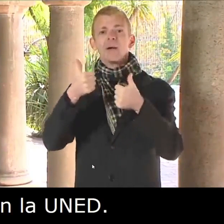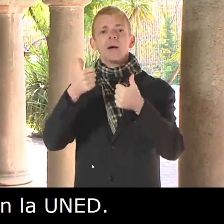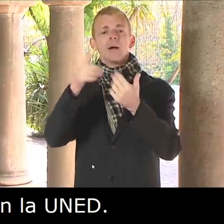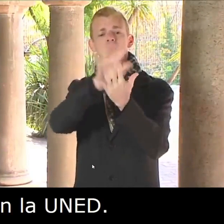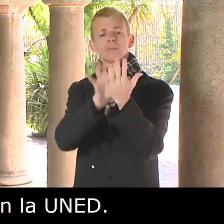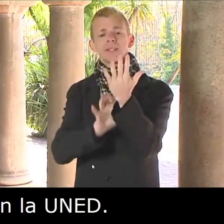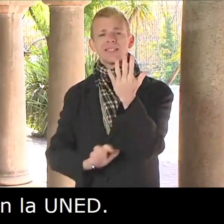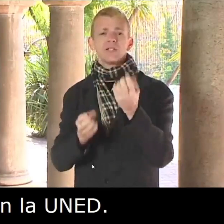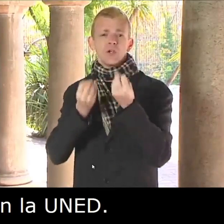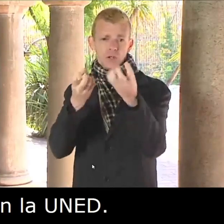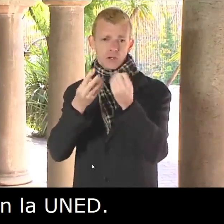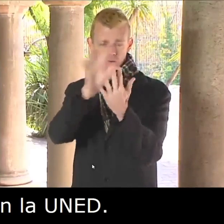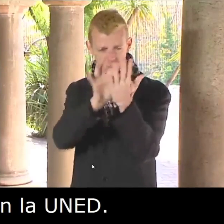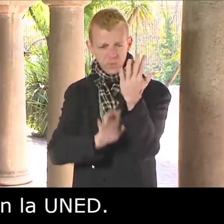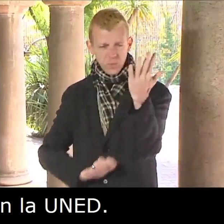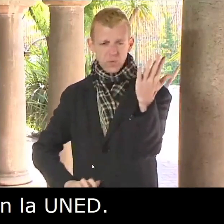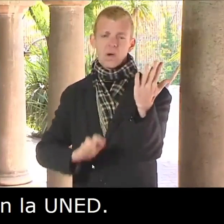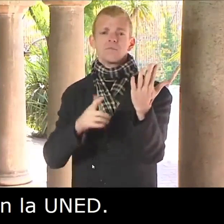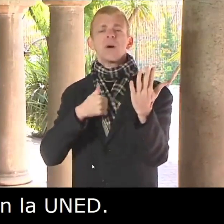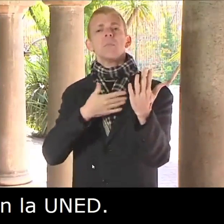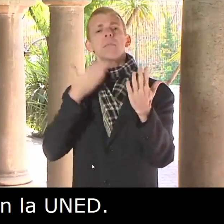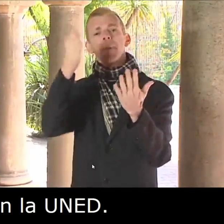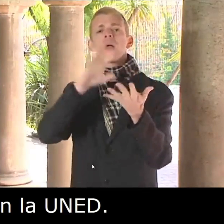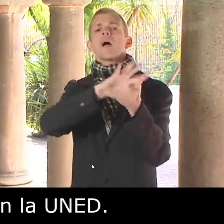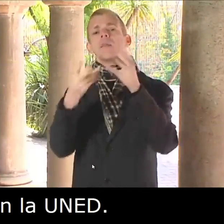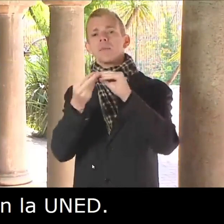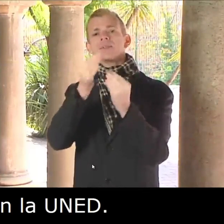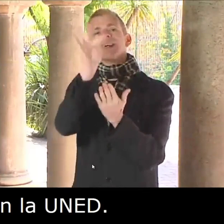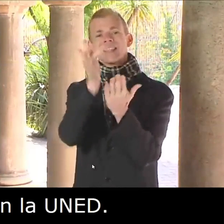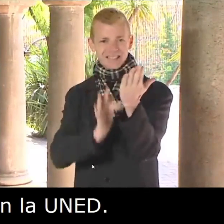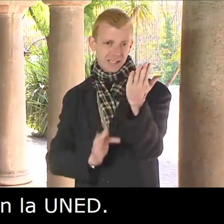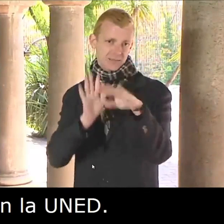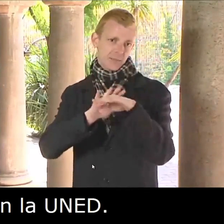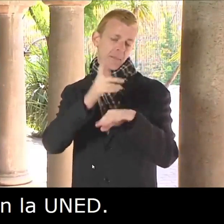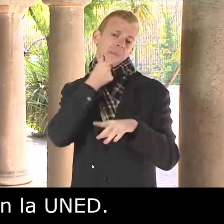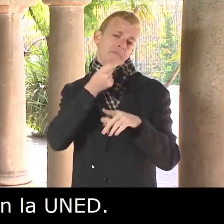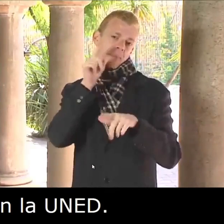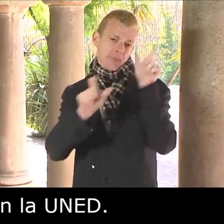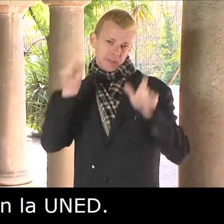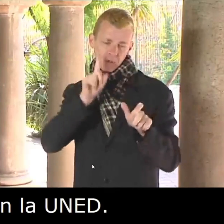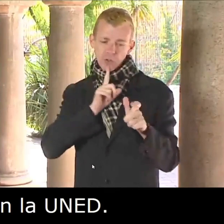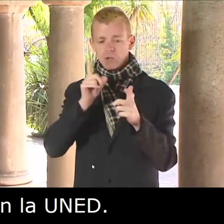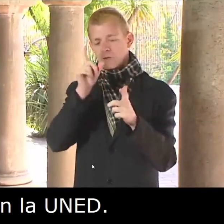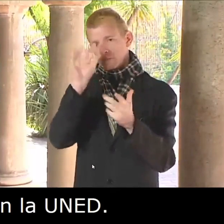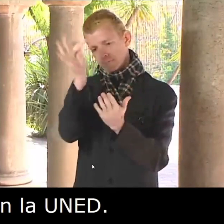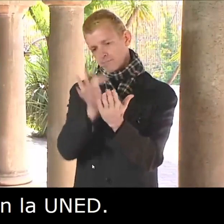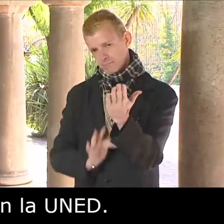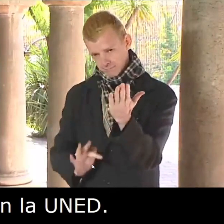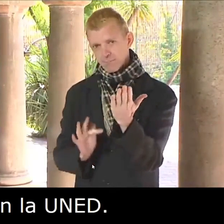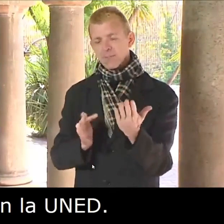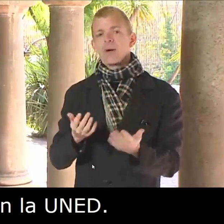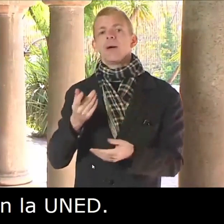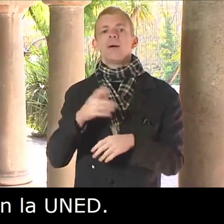contenidos. A la hora de realizar los exámenes, suelen ser fundamentalmente exámenes en texto